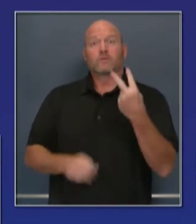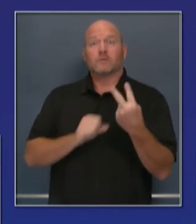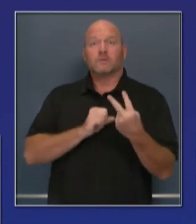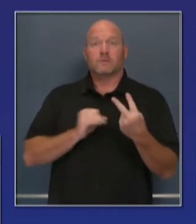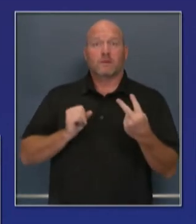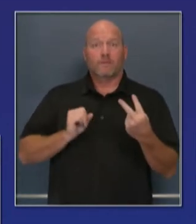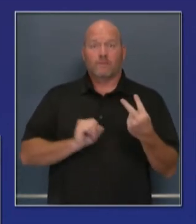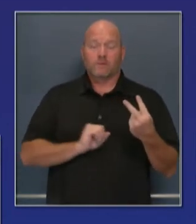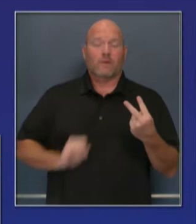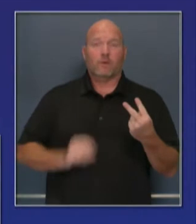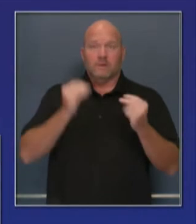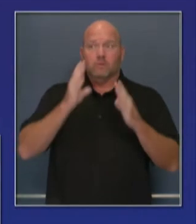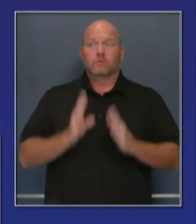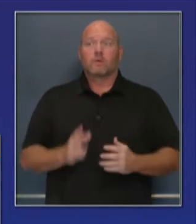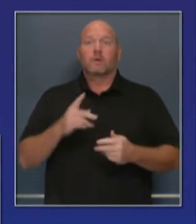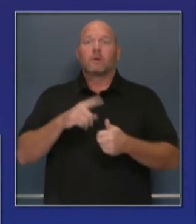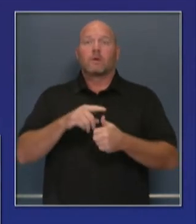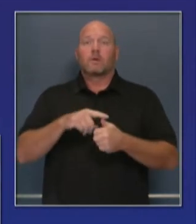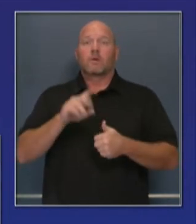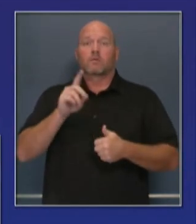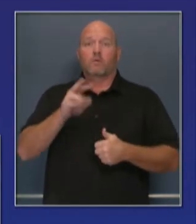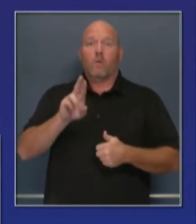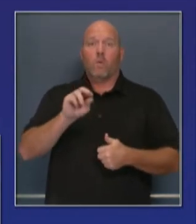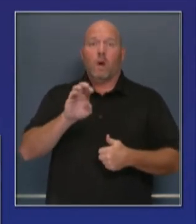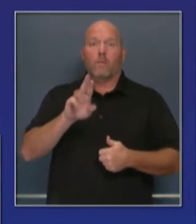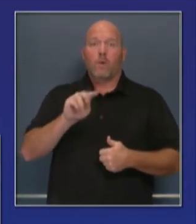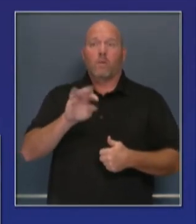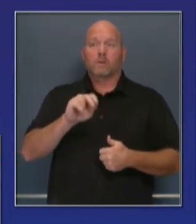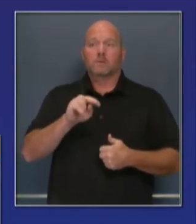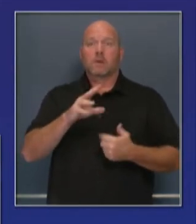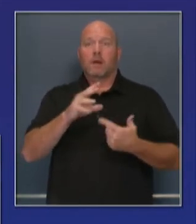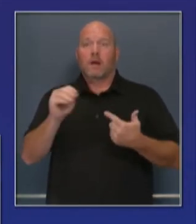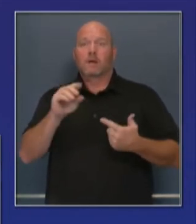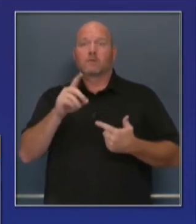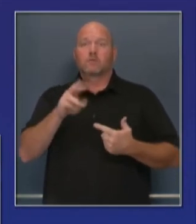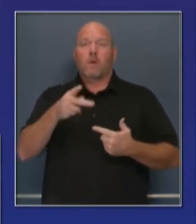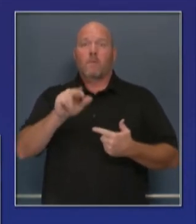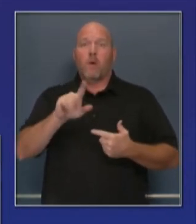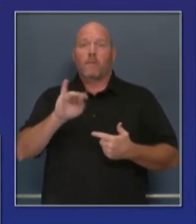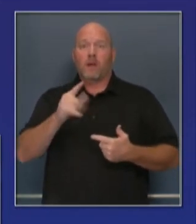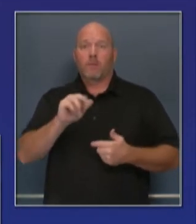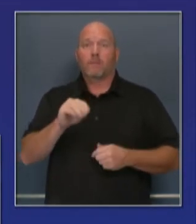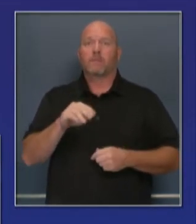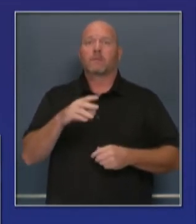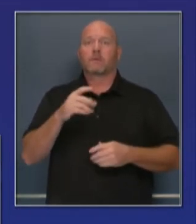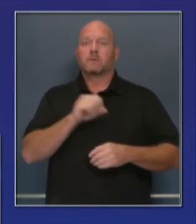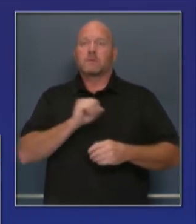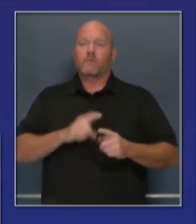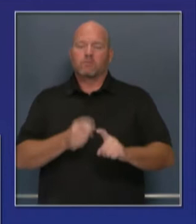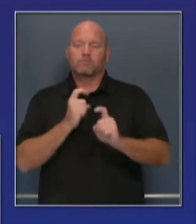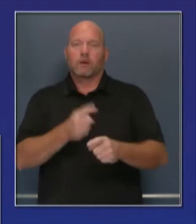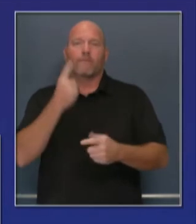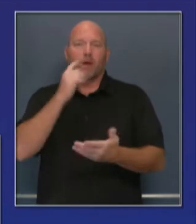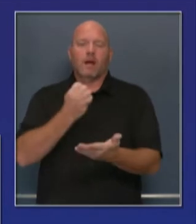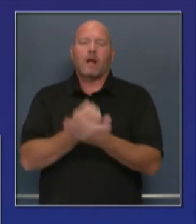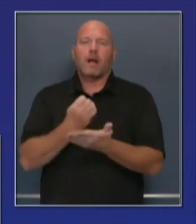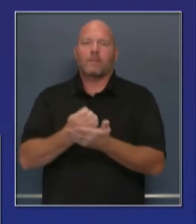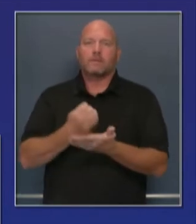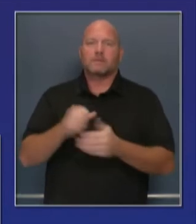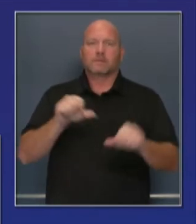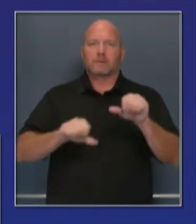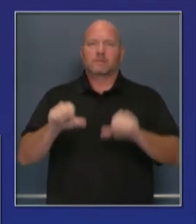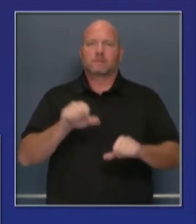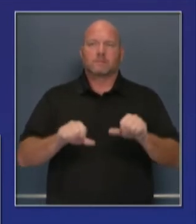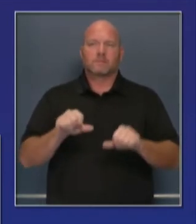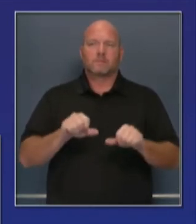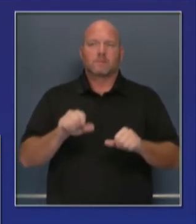de Stanford, el doctor Paul Milgram y el doctor Robert Wilson, recibieron premio conmemorativo Nobel por Ciencias